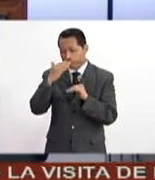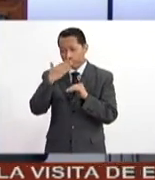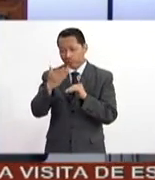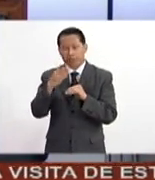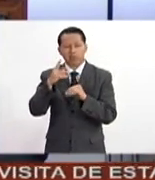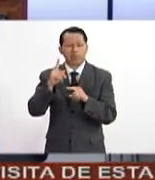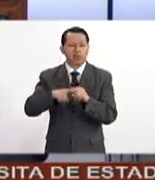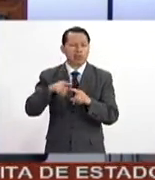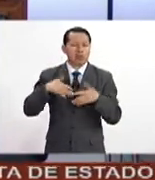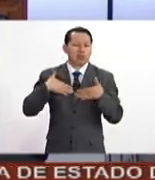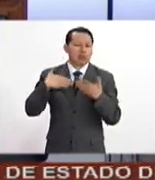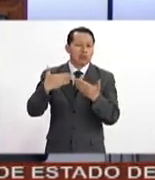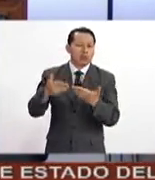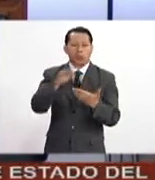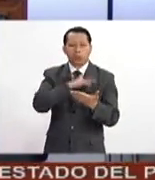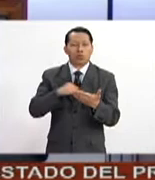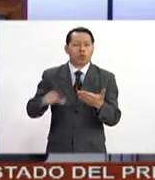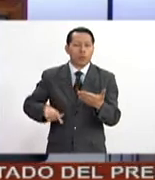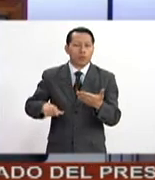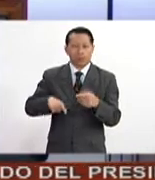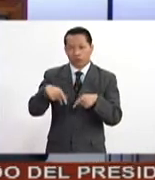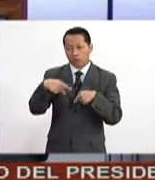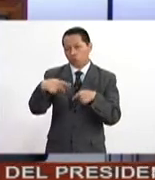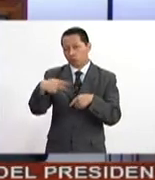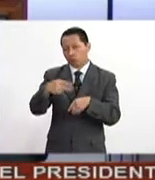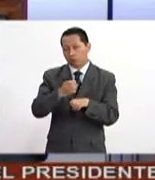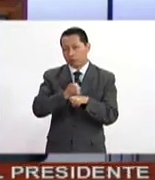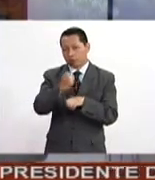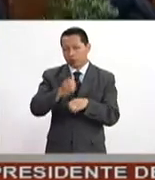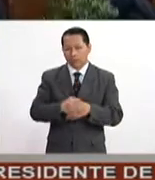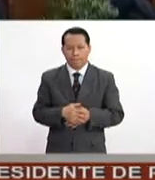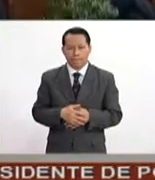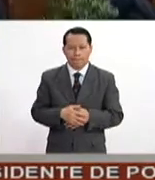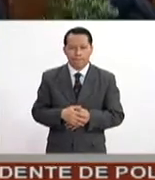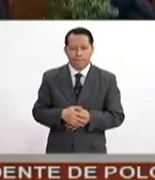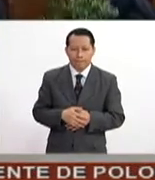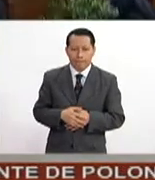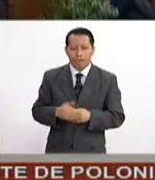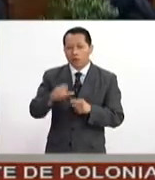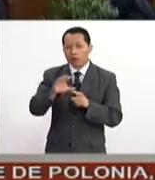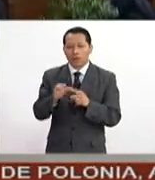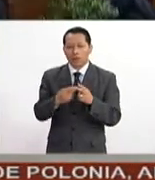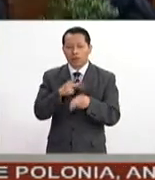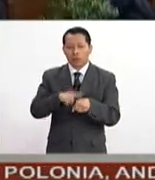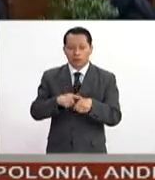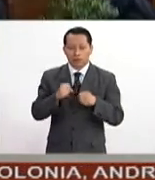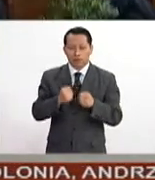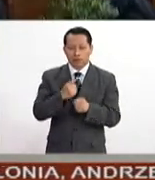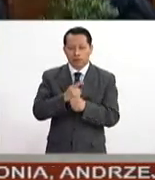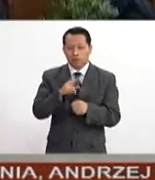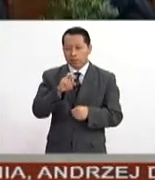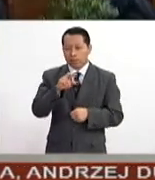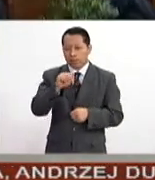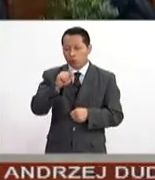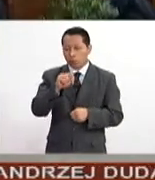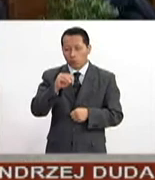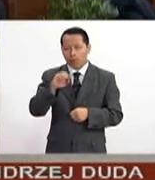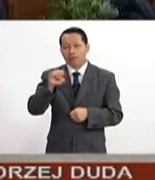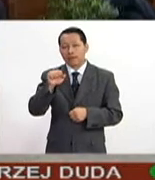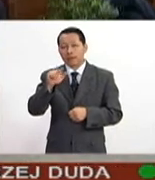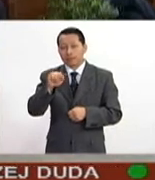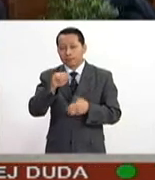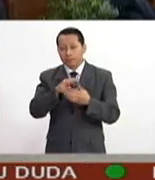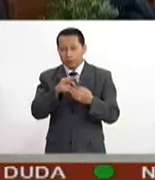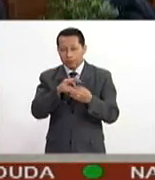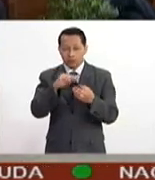quienes confiarán el ejercicio de los poderes públicos en sus entidades. El comisionado nacional de seguridad, Renato Sales, resaltó que hoy